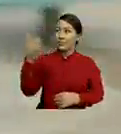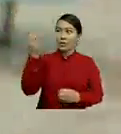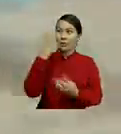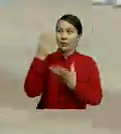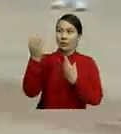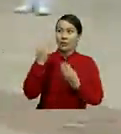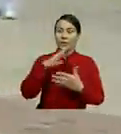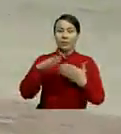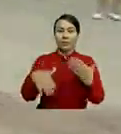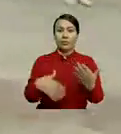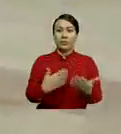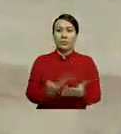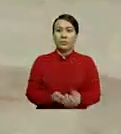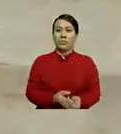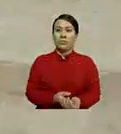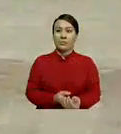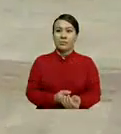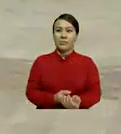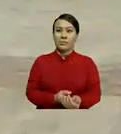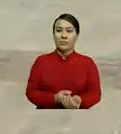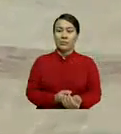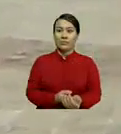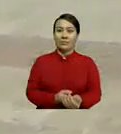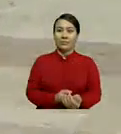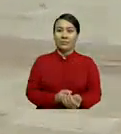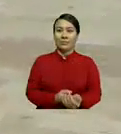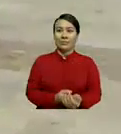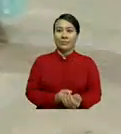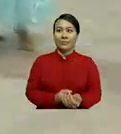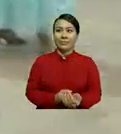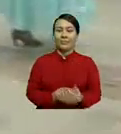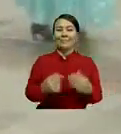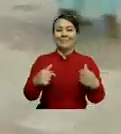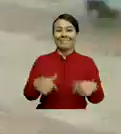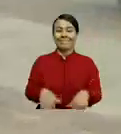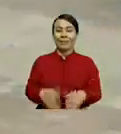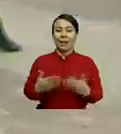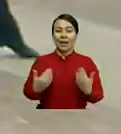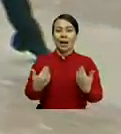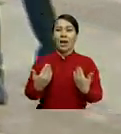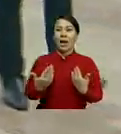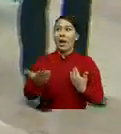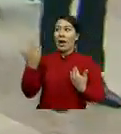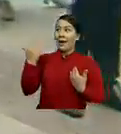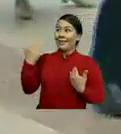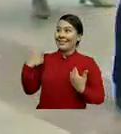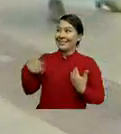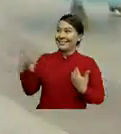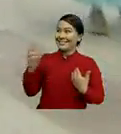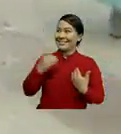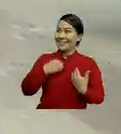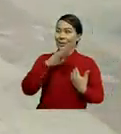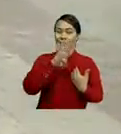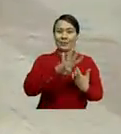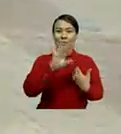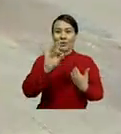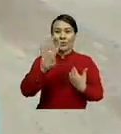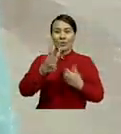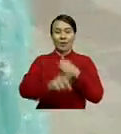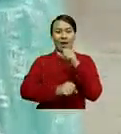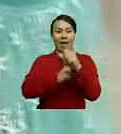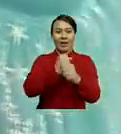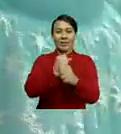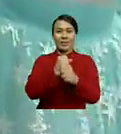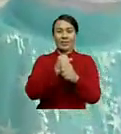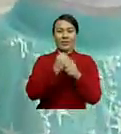fiestas de fundación de la Perla del Pacífico, 484 años, y acabamos de escuchar un tema también